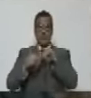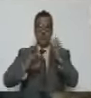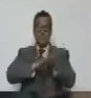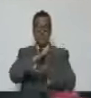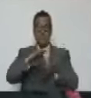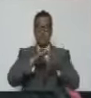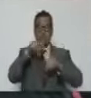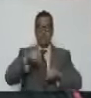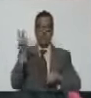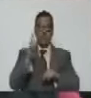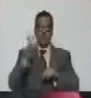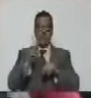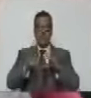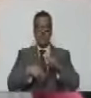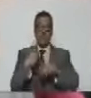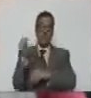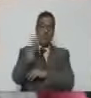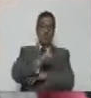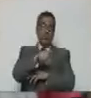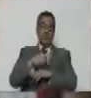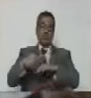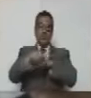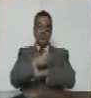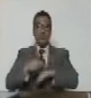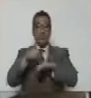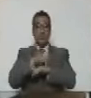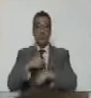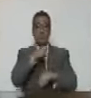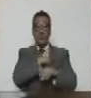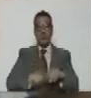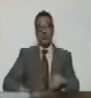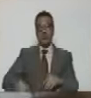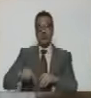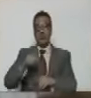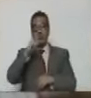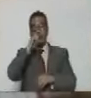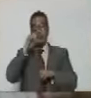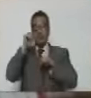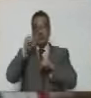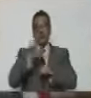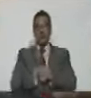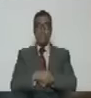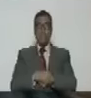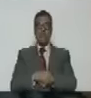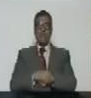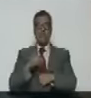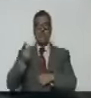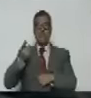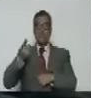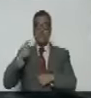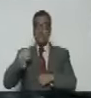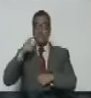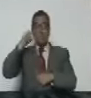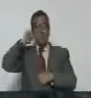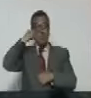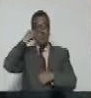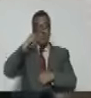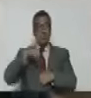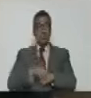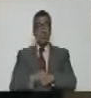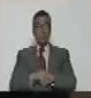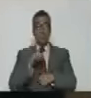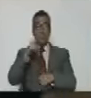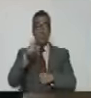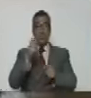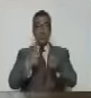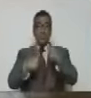caos para derrocar al gobierno del presidente Nicolás Maduro. Y tenemos que recordar que